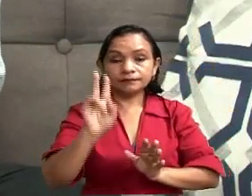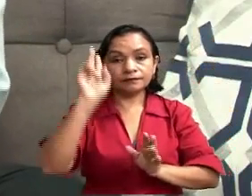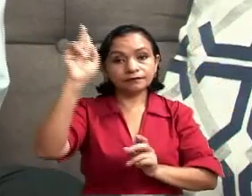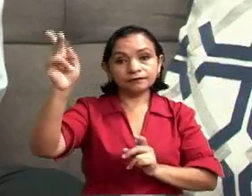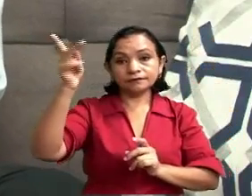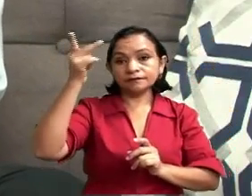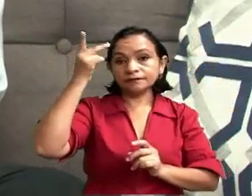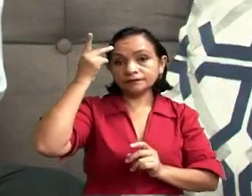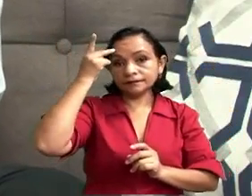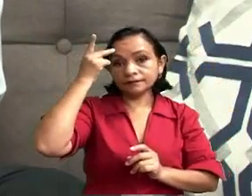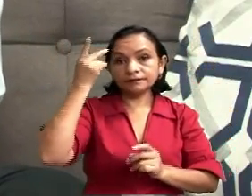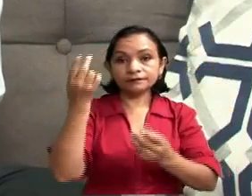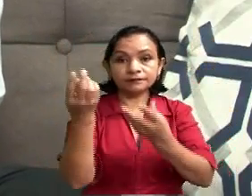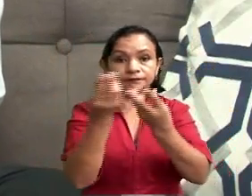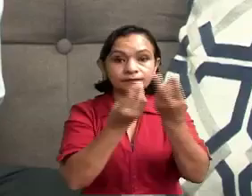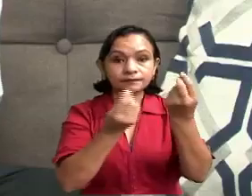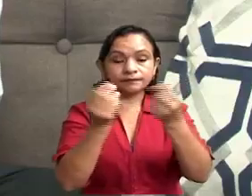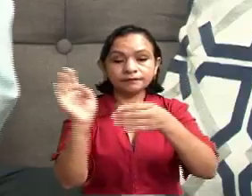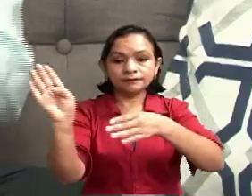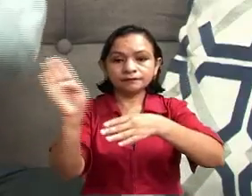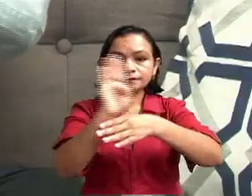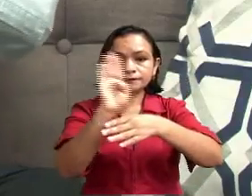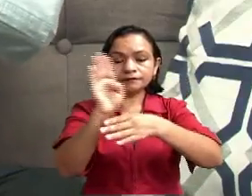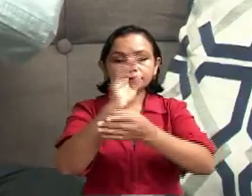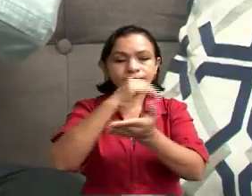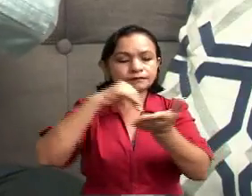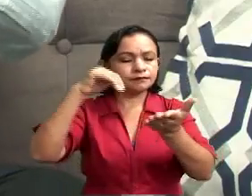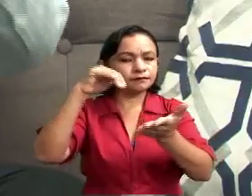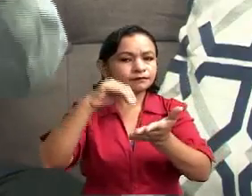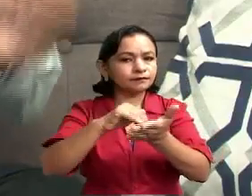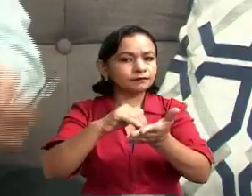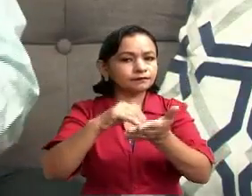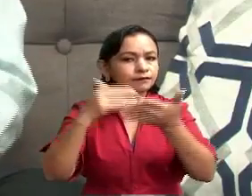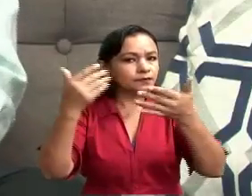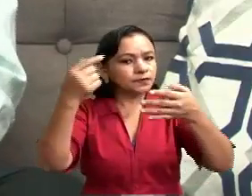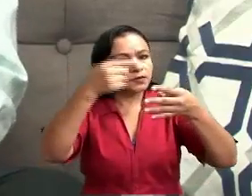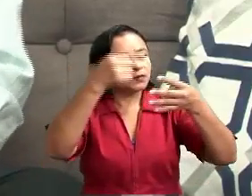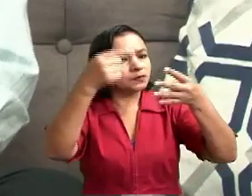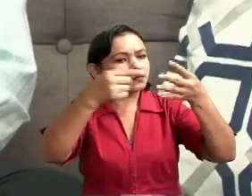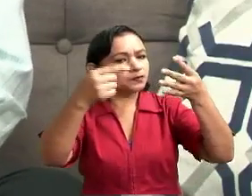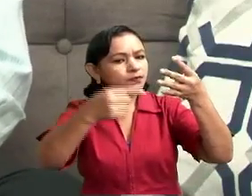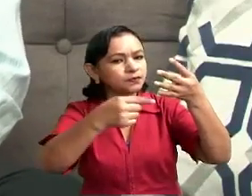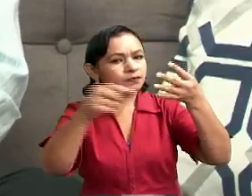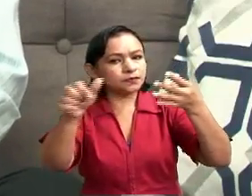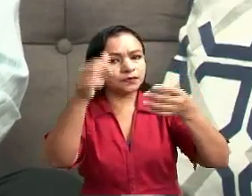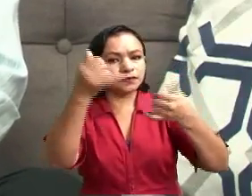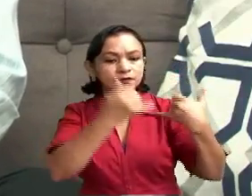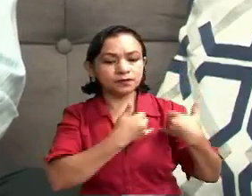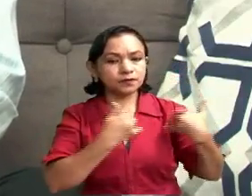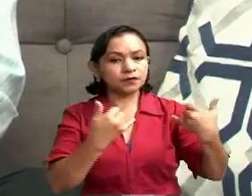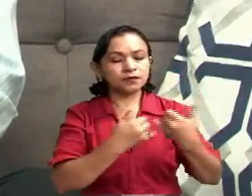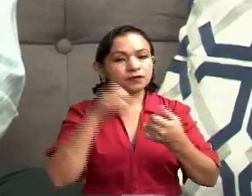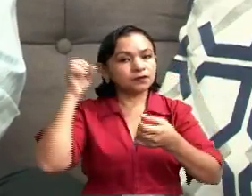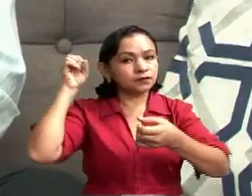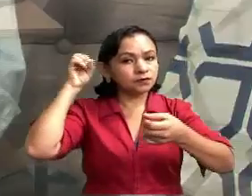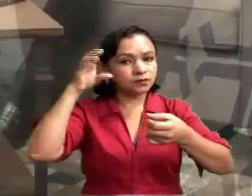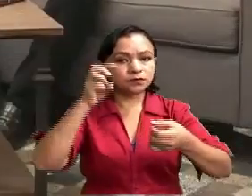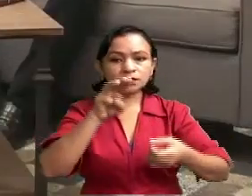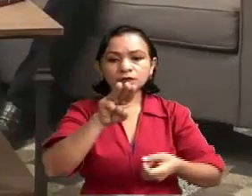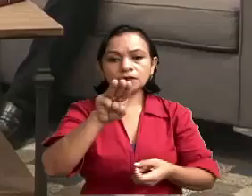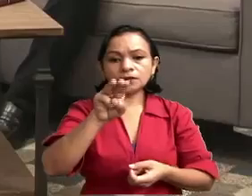política económica del Banco Central, en fin, y con otras instituciones del Estado, con INTUR, con el